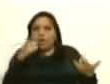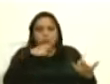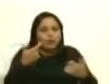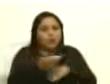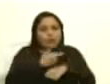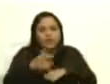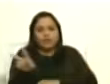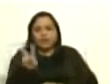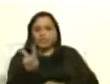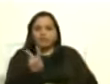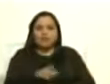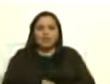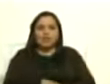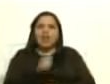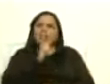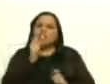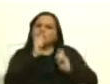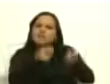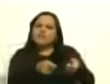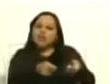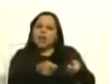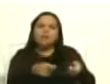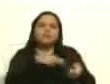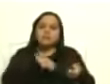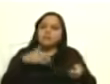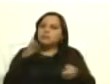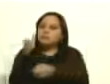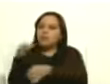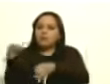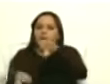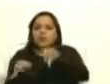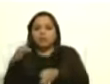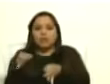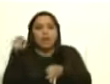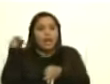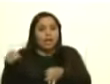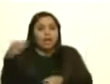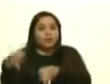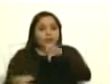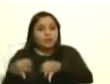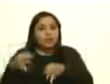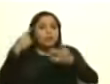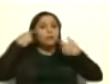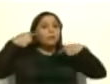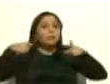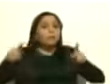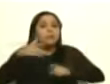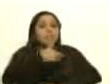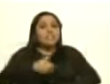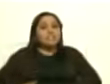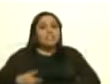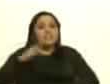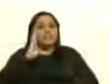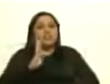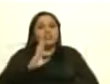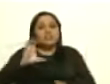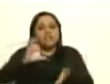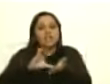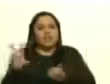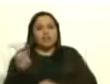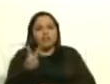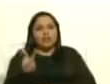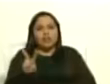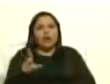Venezuela. Y fuimos a un juicio, y en el juicio, el supuesto presidente del Banco Central de Venezuela, que había puesto